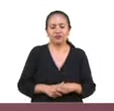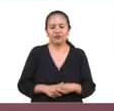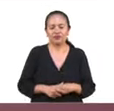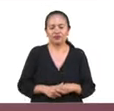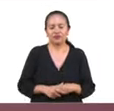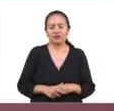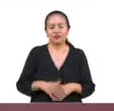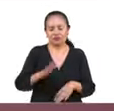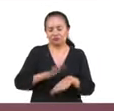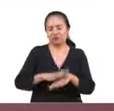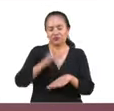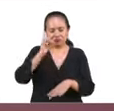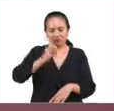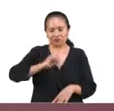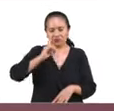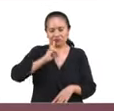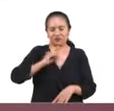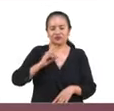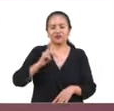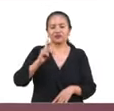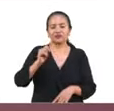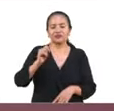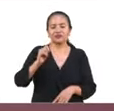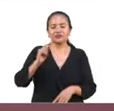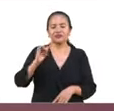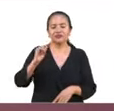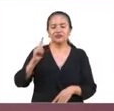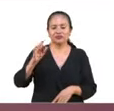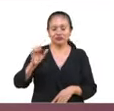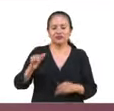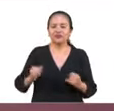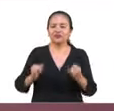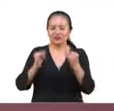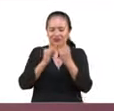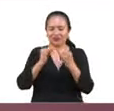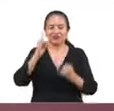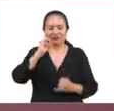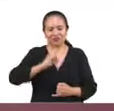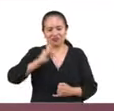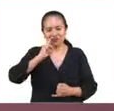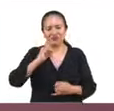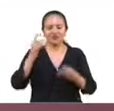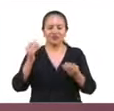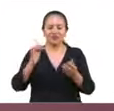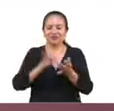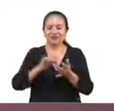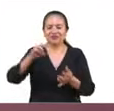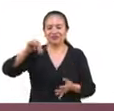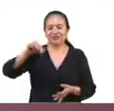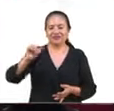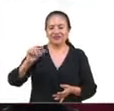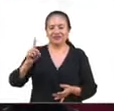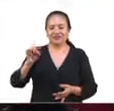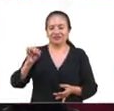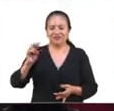Nadine Gassman, que es la titular del Instituto Nacional de las Mujeres. Muchísimas gracias, Nadine,